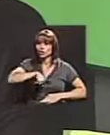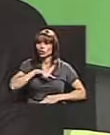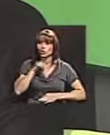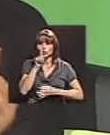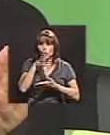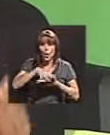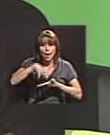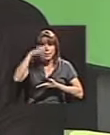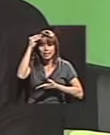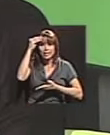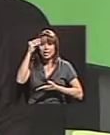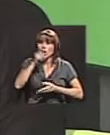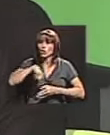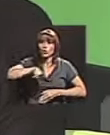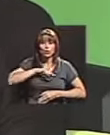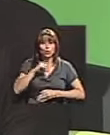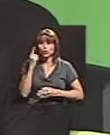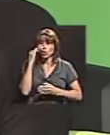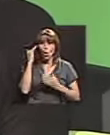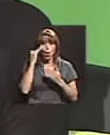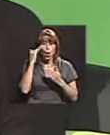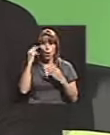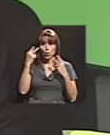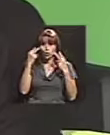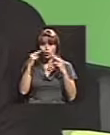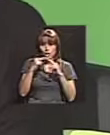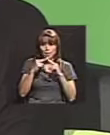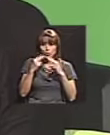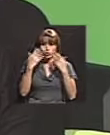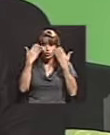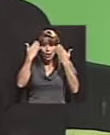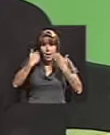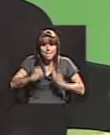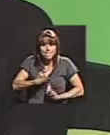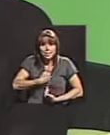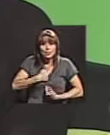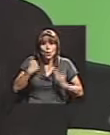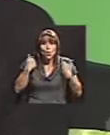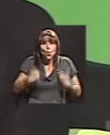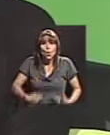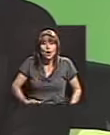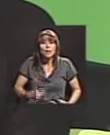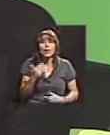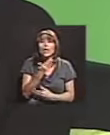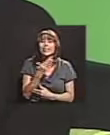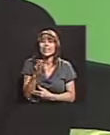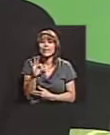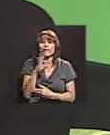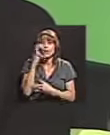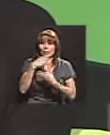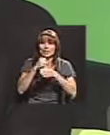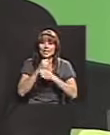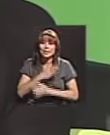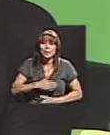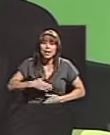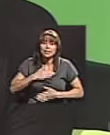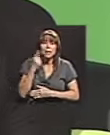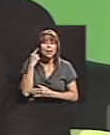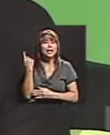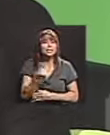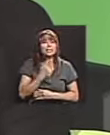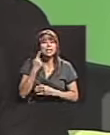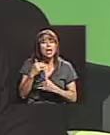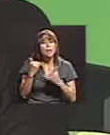conocido el mismo cuerpo y la forma en que se hace el placer para que esté siempre permanentemente en mi cuerpo